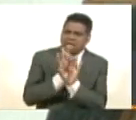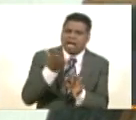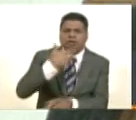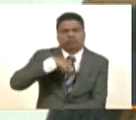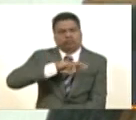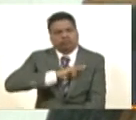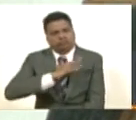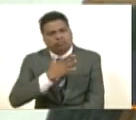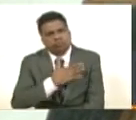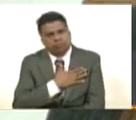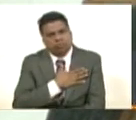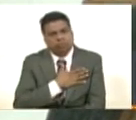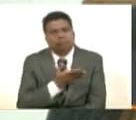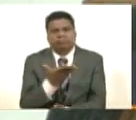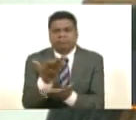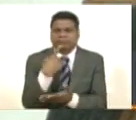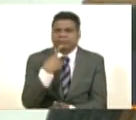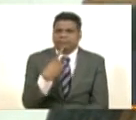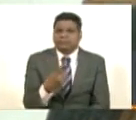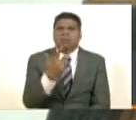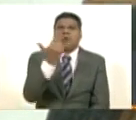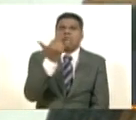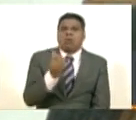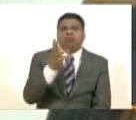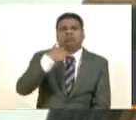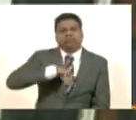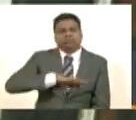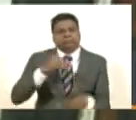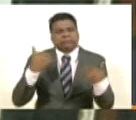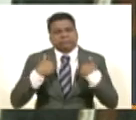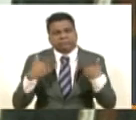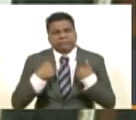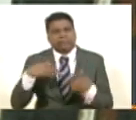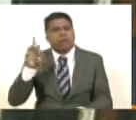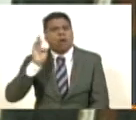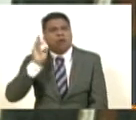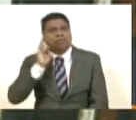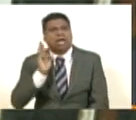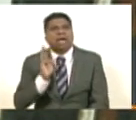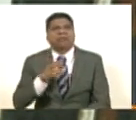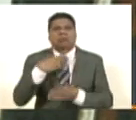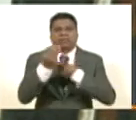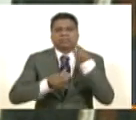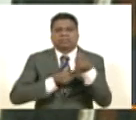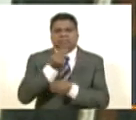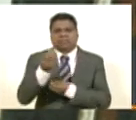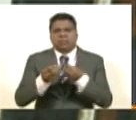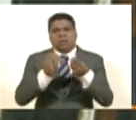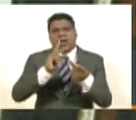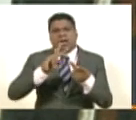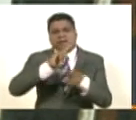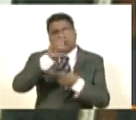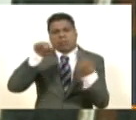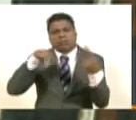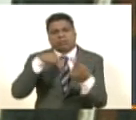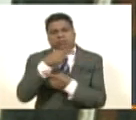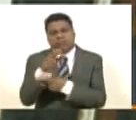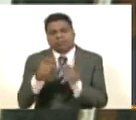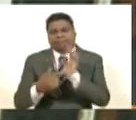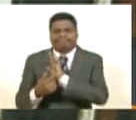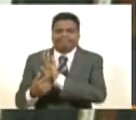calificativo sino esto. Hoy nosotros fuimos víctimas, un medio de comunicación nacido y creado en revolución, Elevación